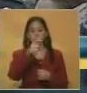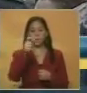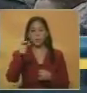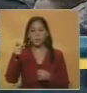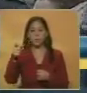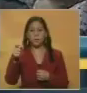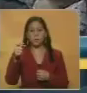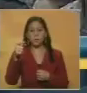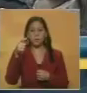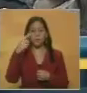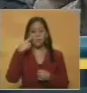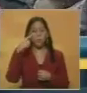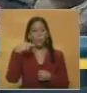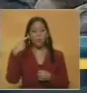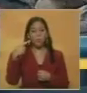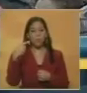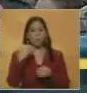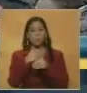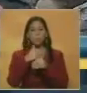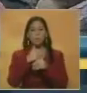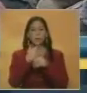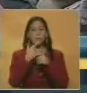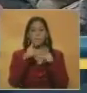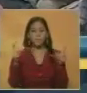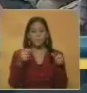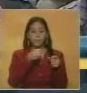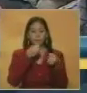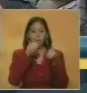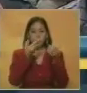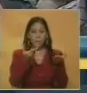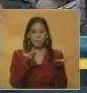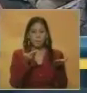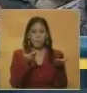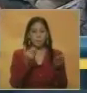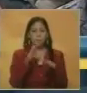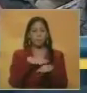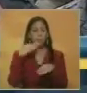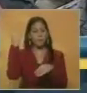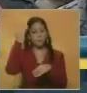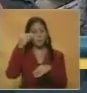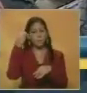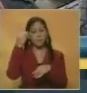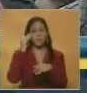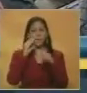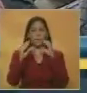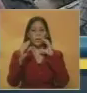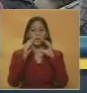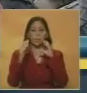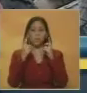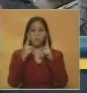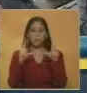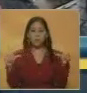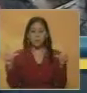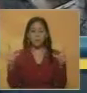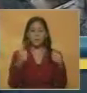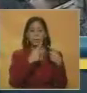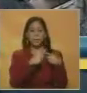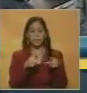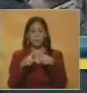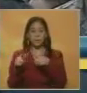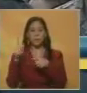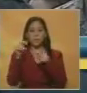común el de expresarse libremente los pensamientos y la comunicación libre plural y a